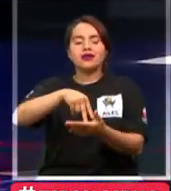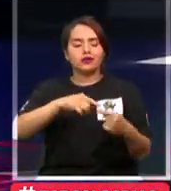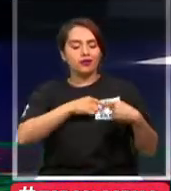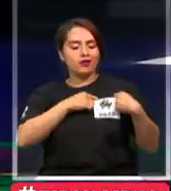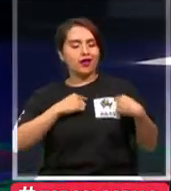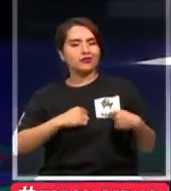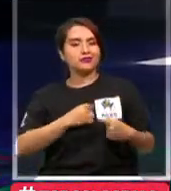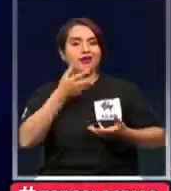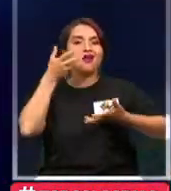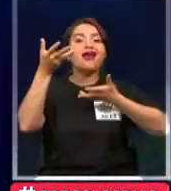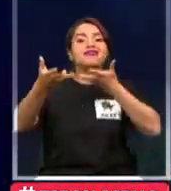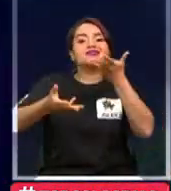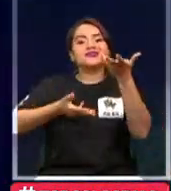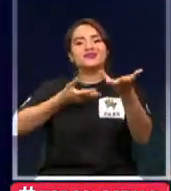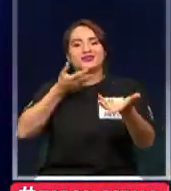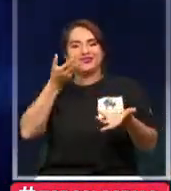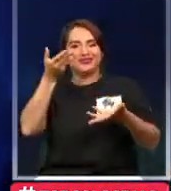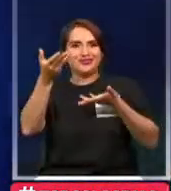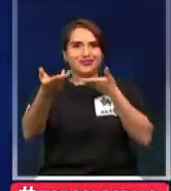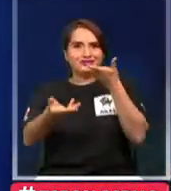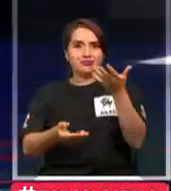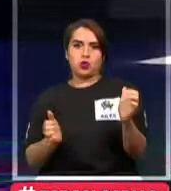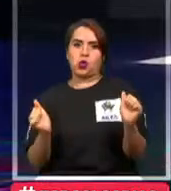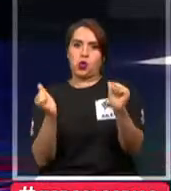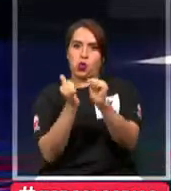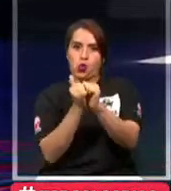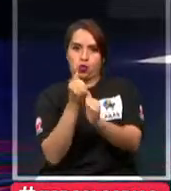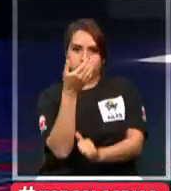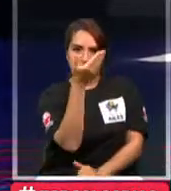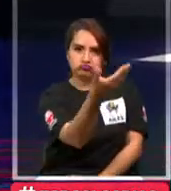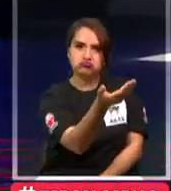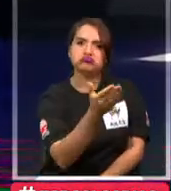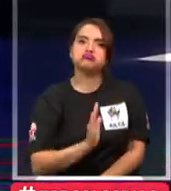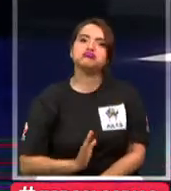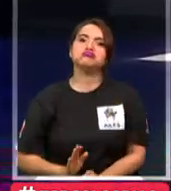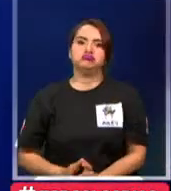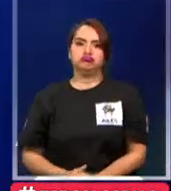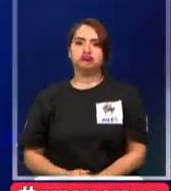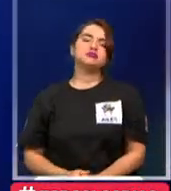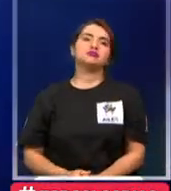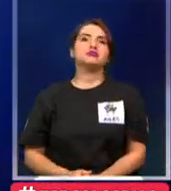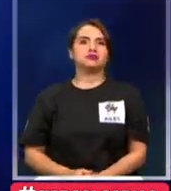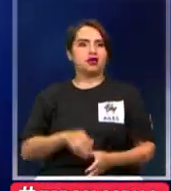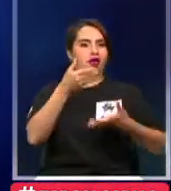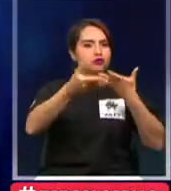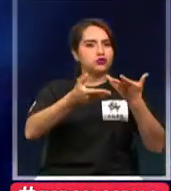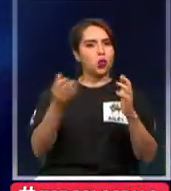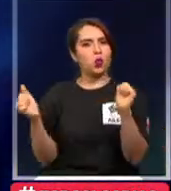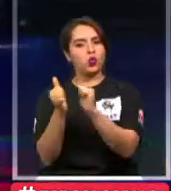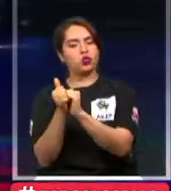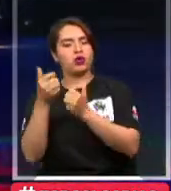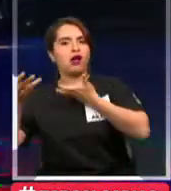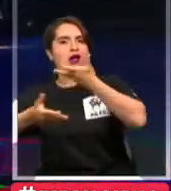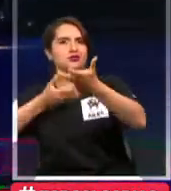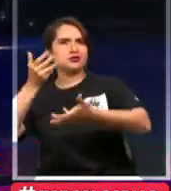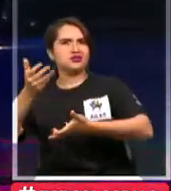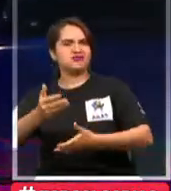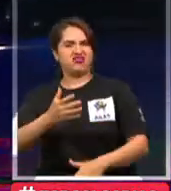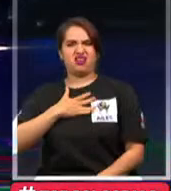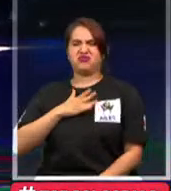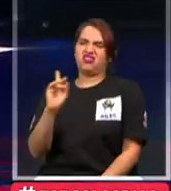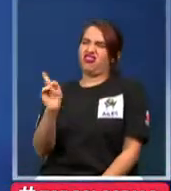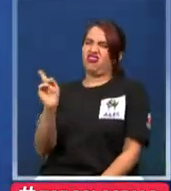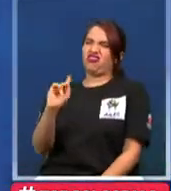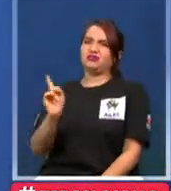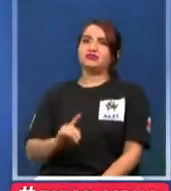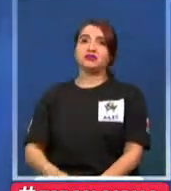a cantar un feat con feat. Usted. No, yo no. Sí, pues de cantante a cantante, no, Francis. No, a mí no. Pero con